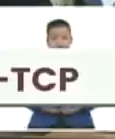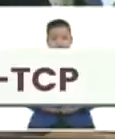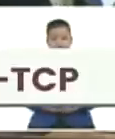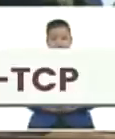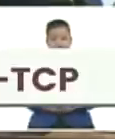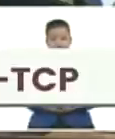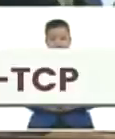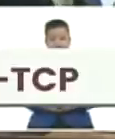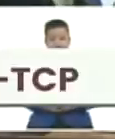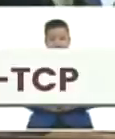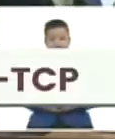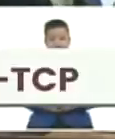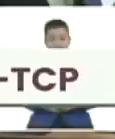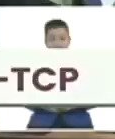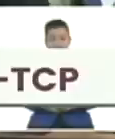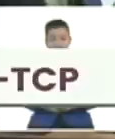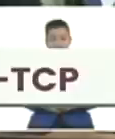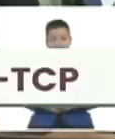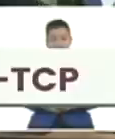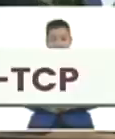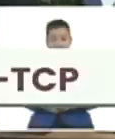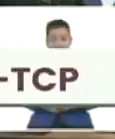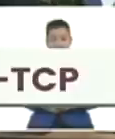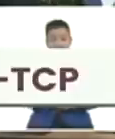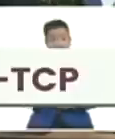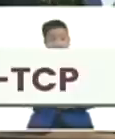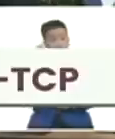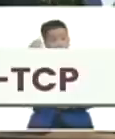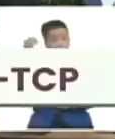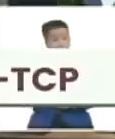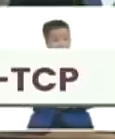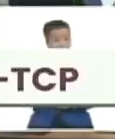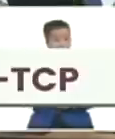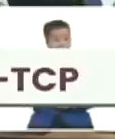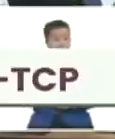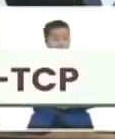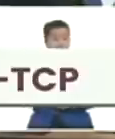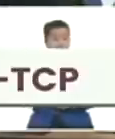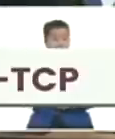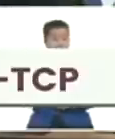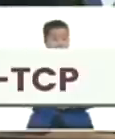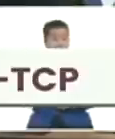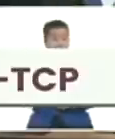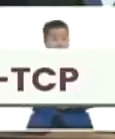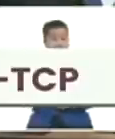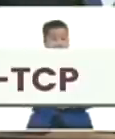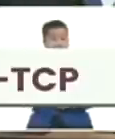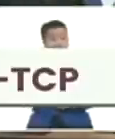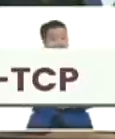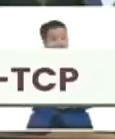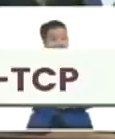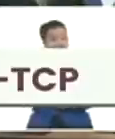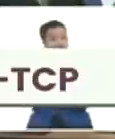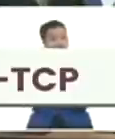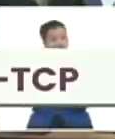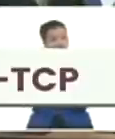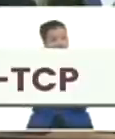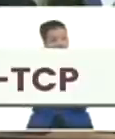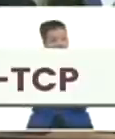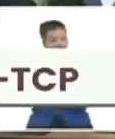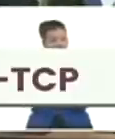que la distancia más corta entre dos puntos geométricamente es una línea recta, y sé que usted no